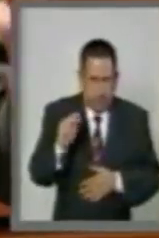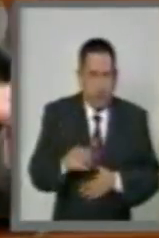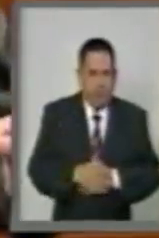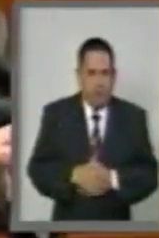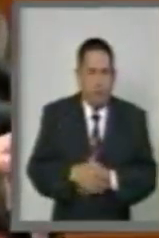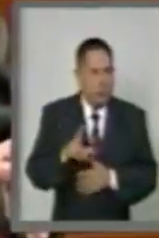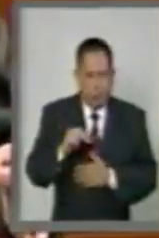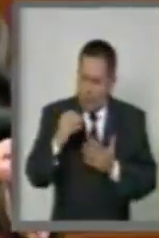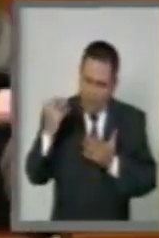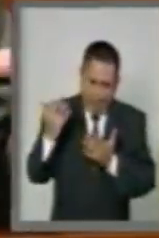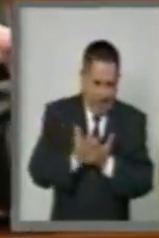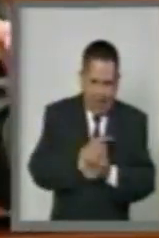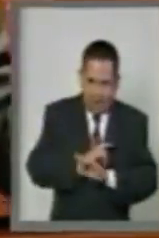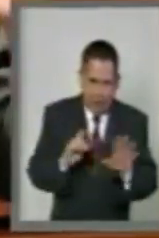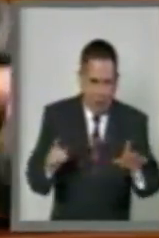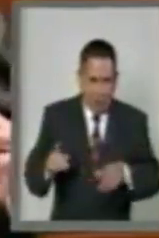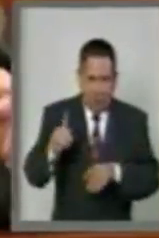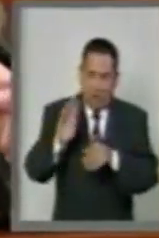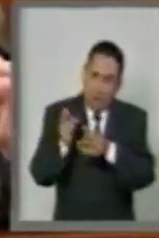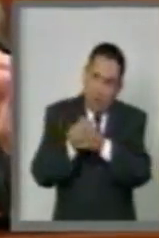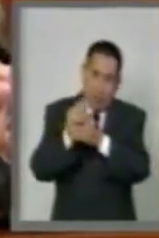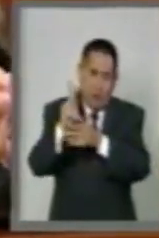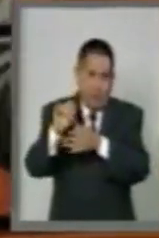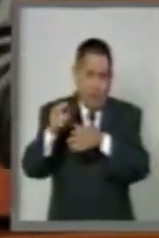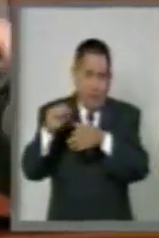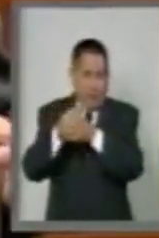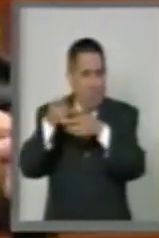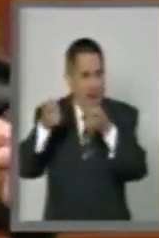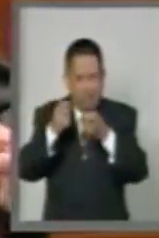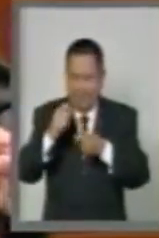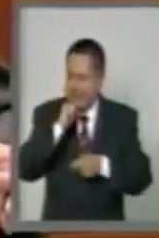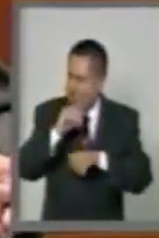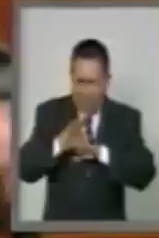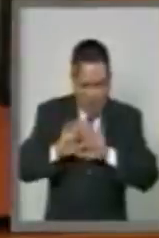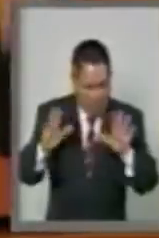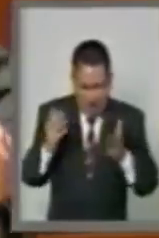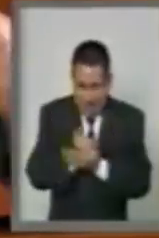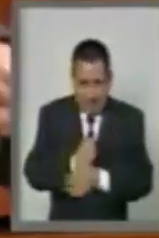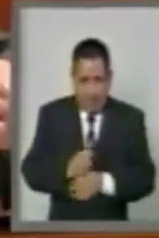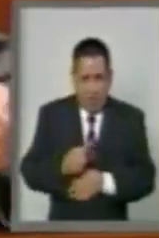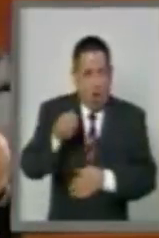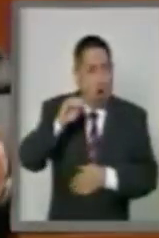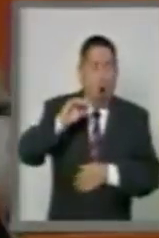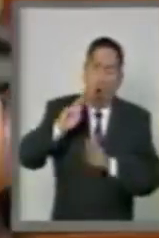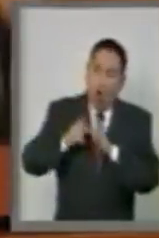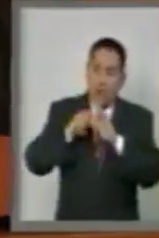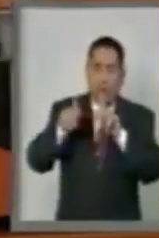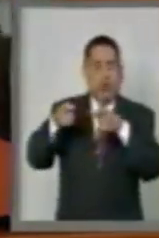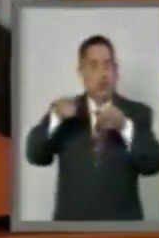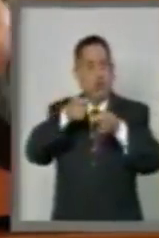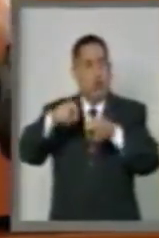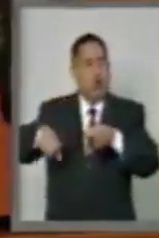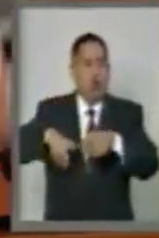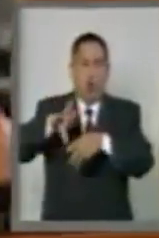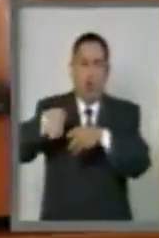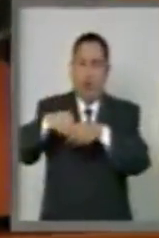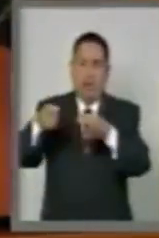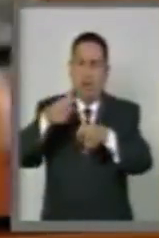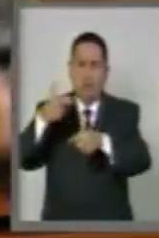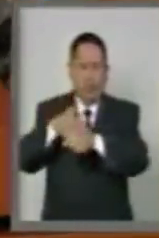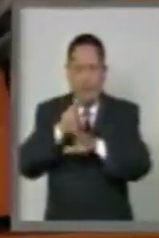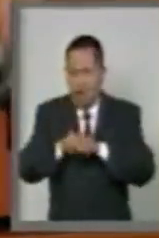va a ganar el neoliberalismo, no va a ganar la oligarquía nacional, no van a ganar los